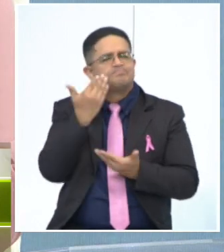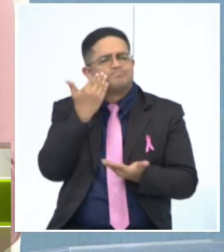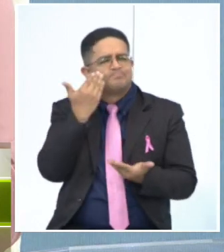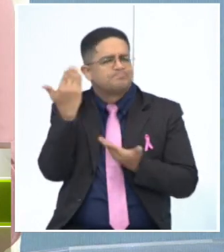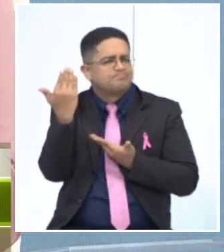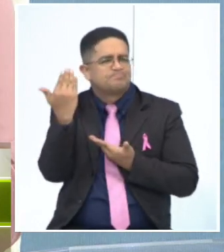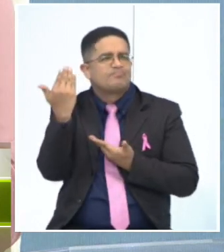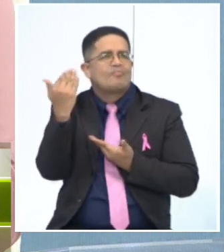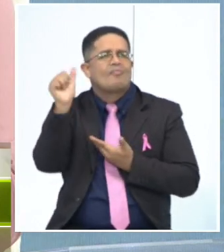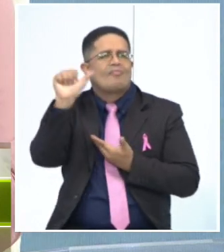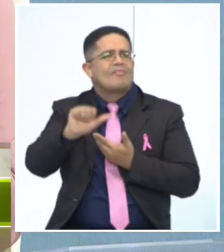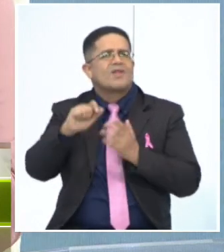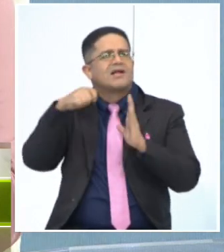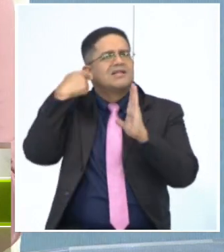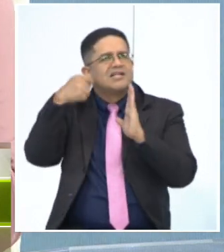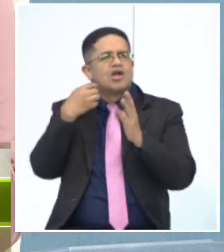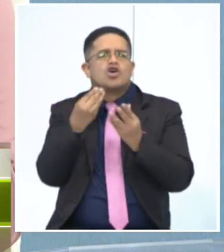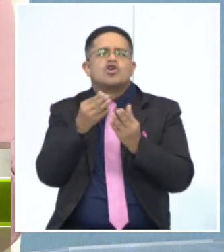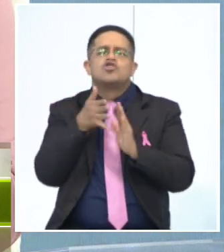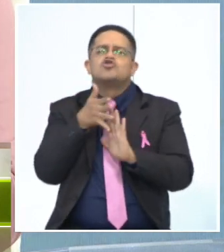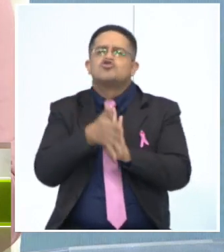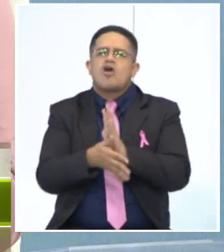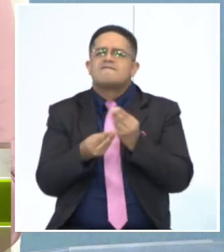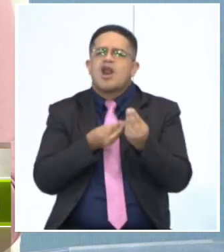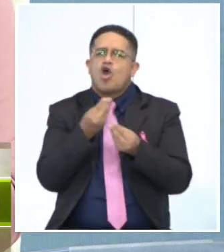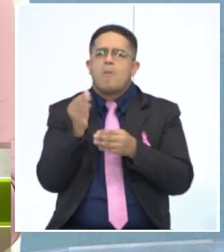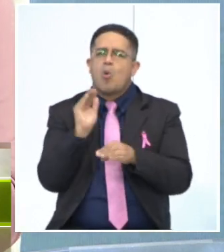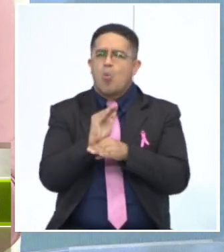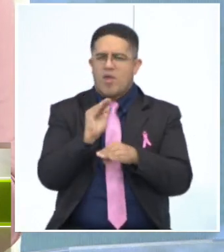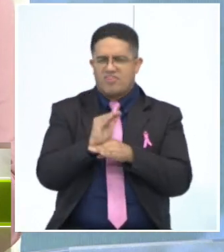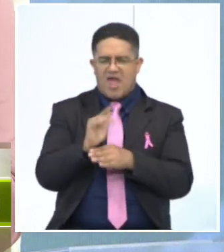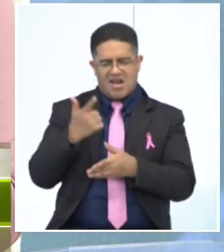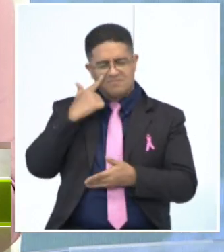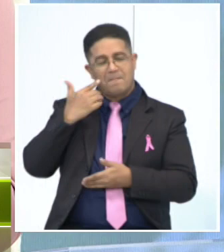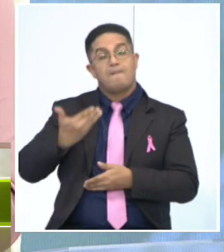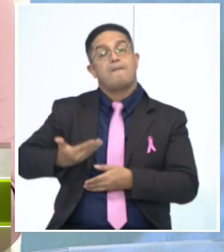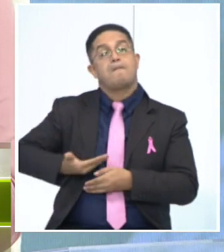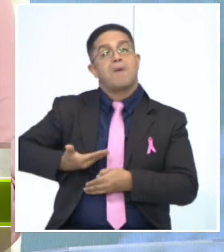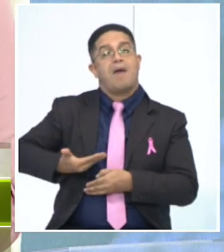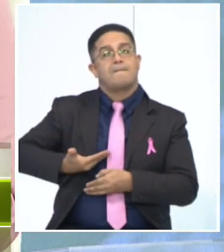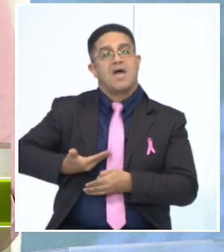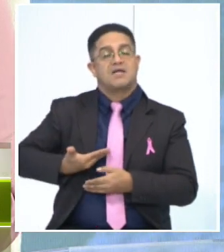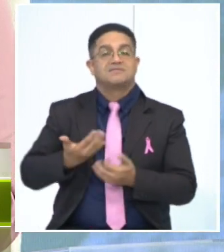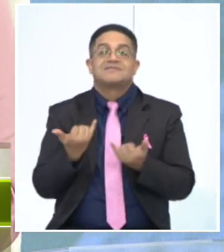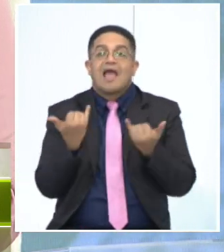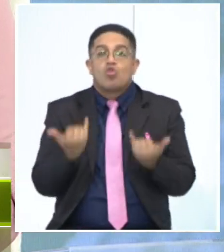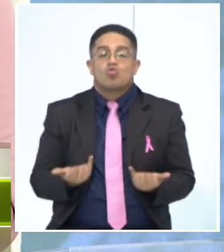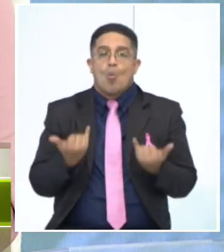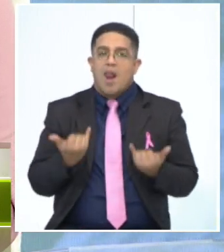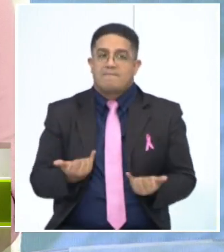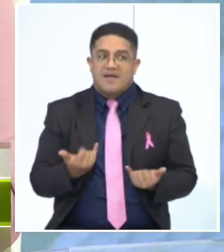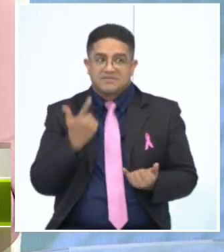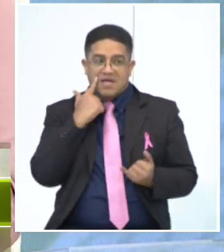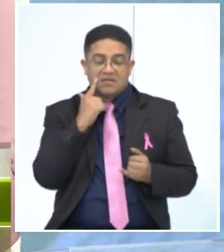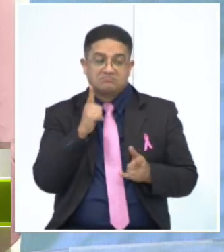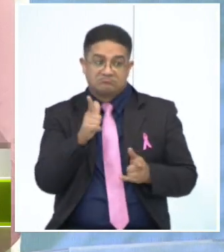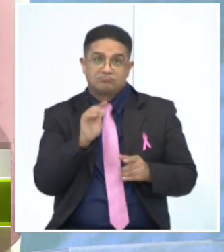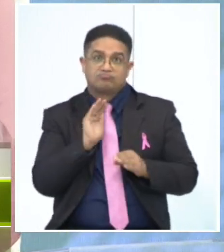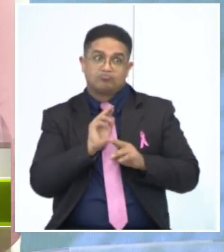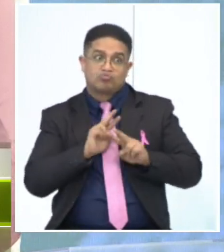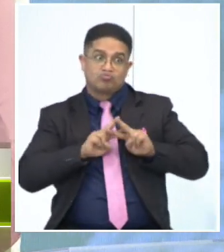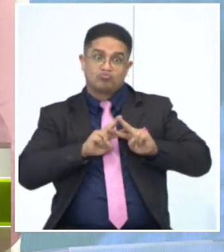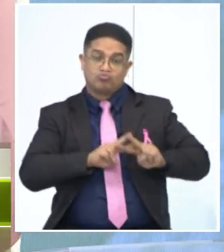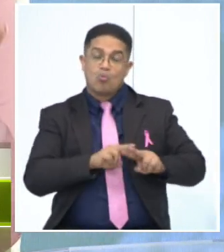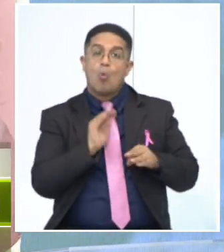comienzo de este segmento sobre la preservación de las mamas y justamente lo que se apuesta actualmente es conservar el tejido